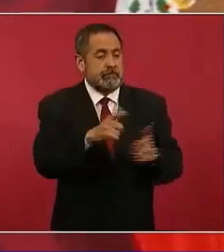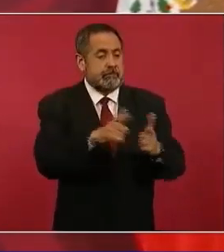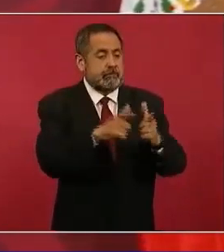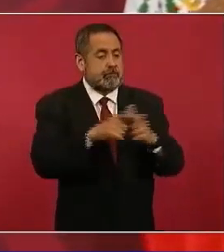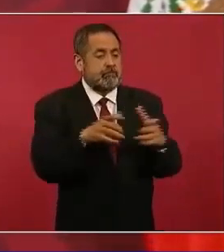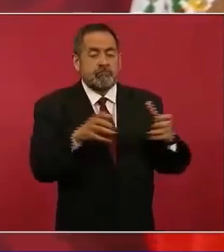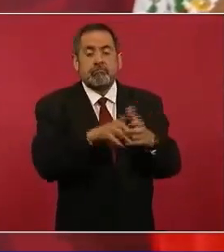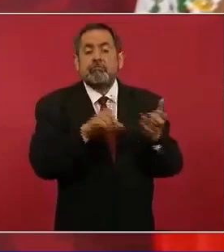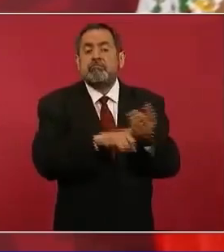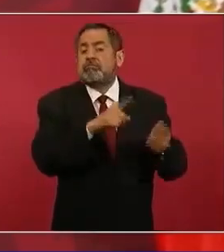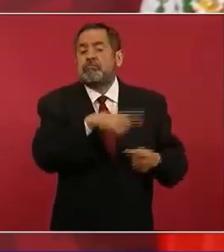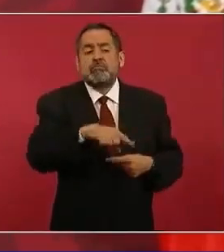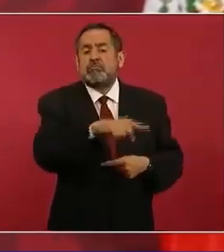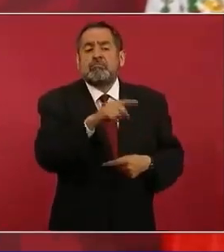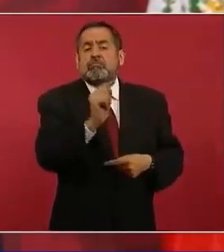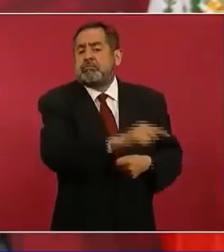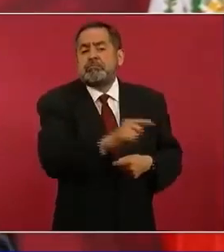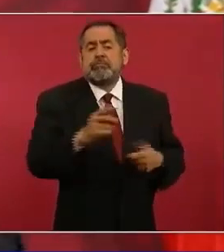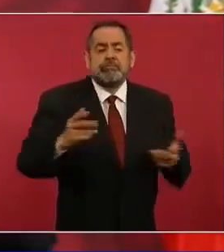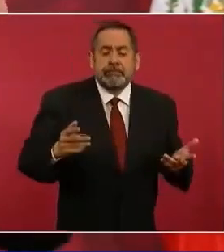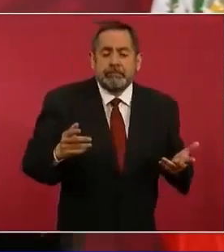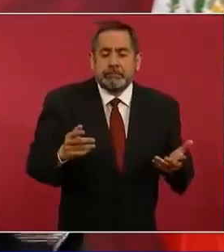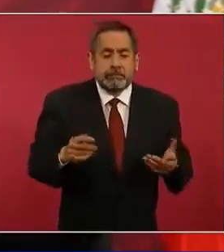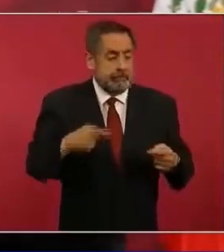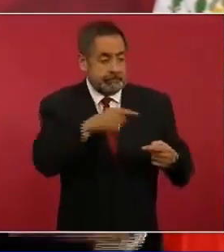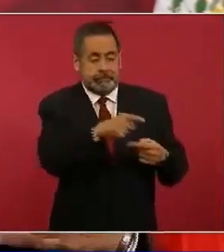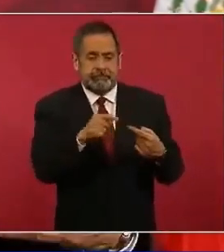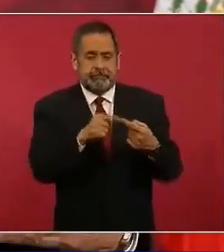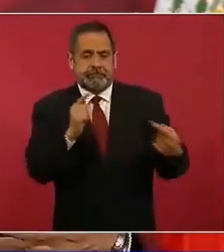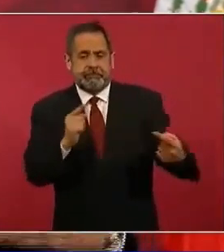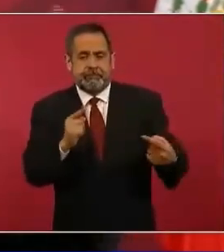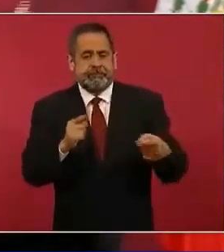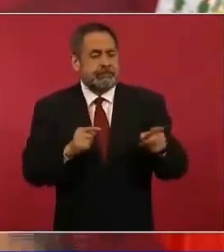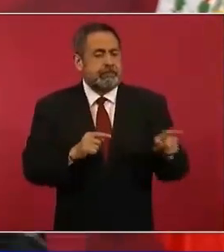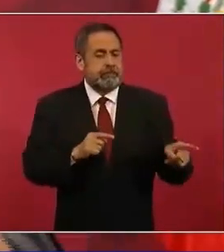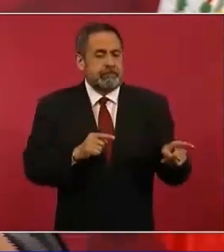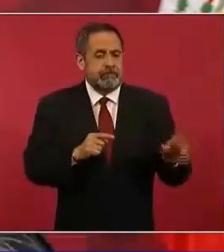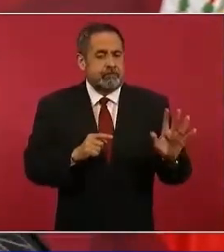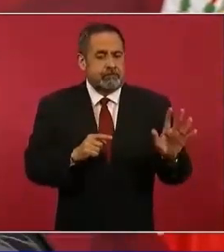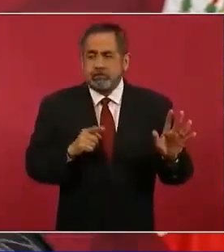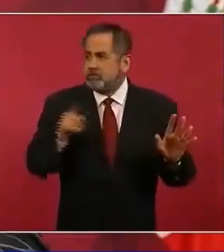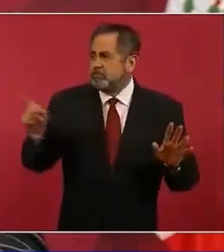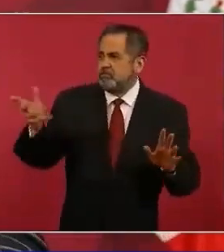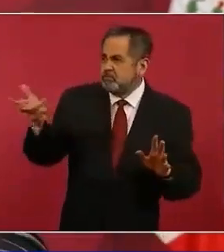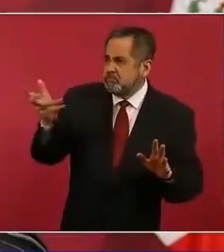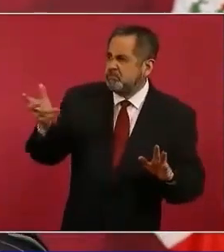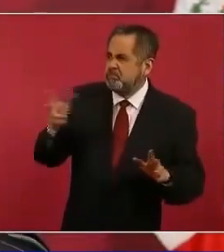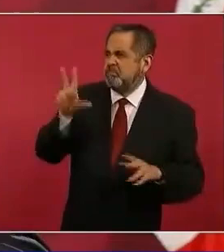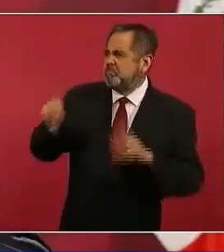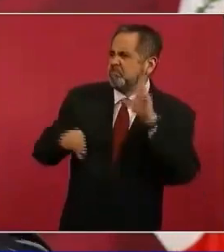conservador reaccionario que se opone a todo lo que hacemos.